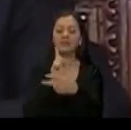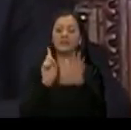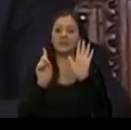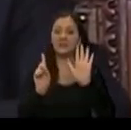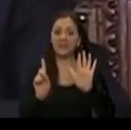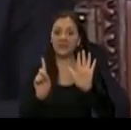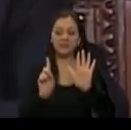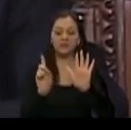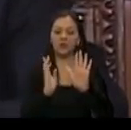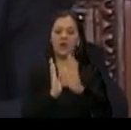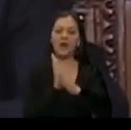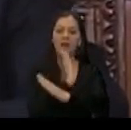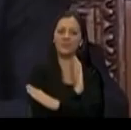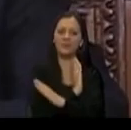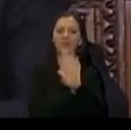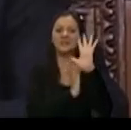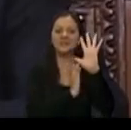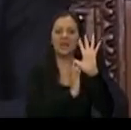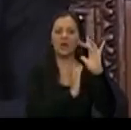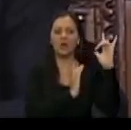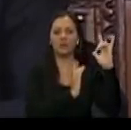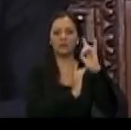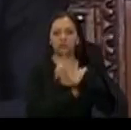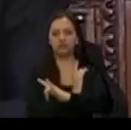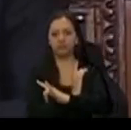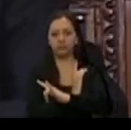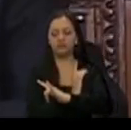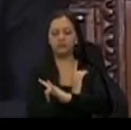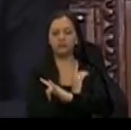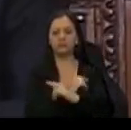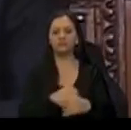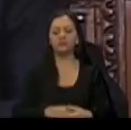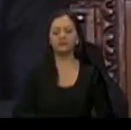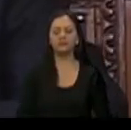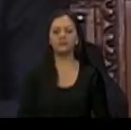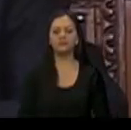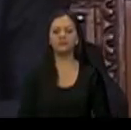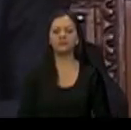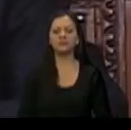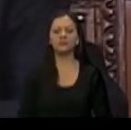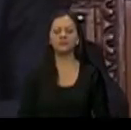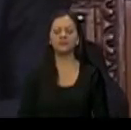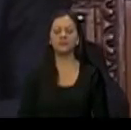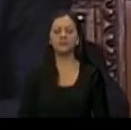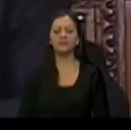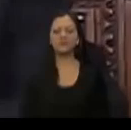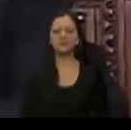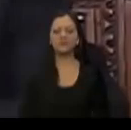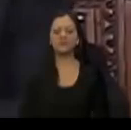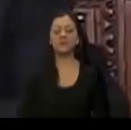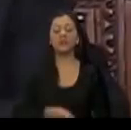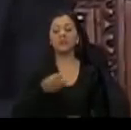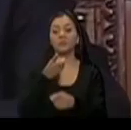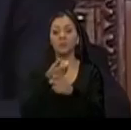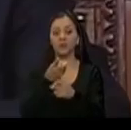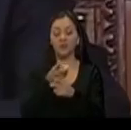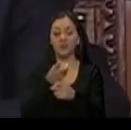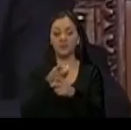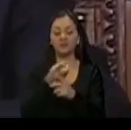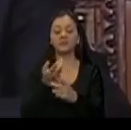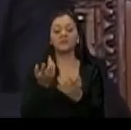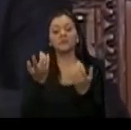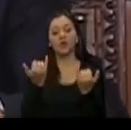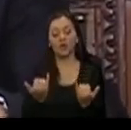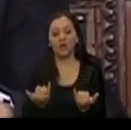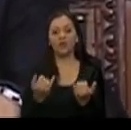viaje antes de emprender su itinerario pastoral. Por lo tanto, el programa que el